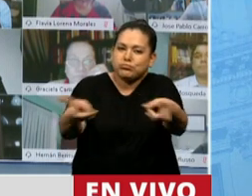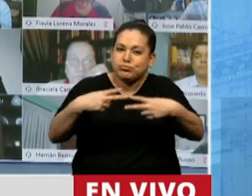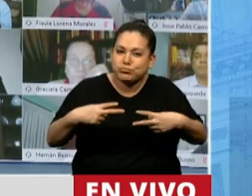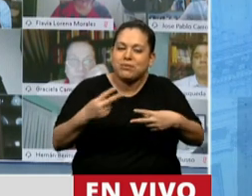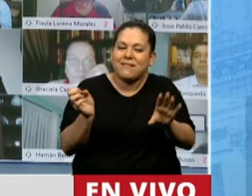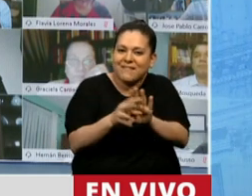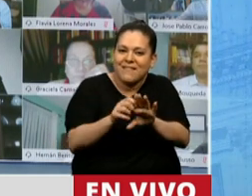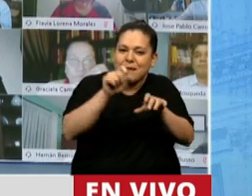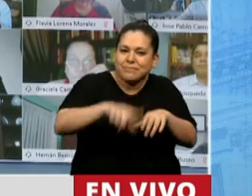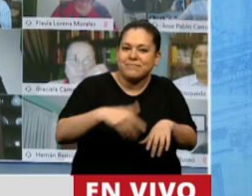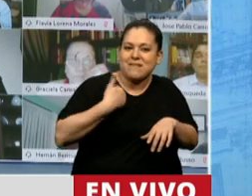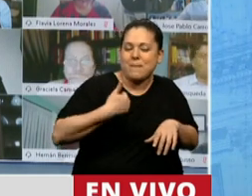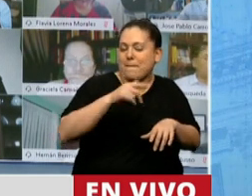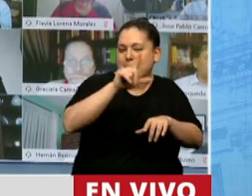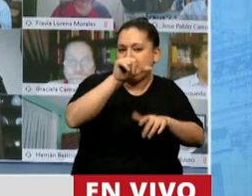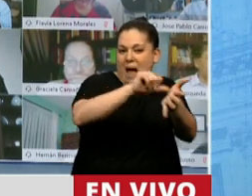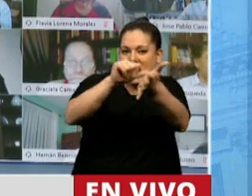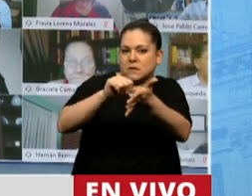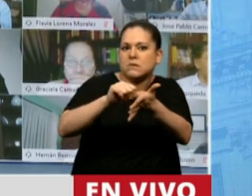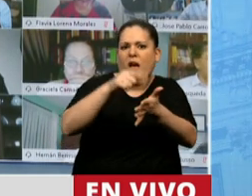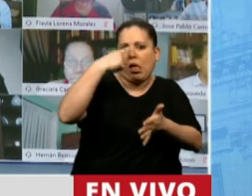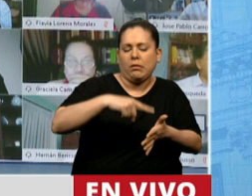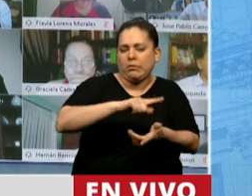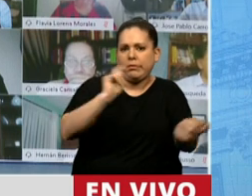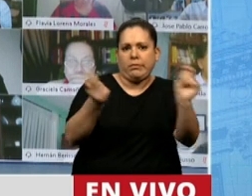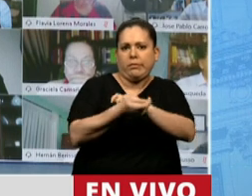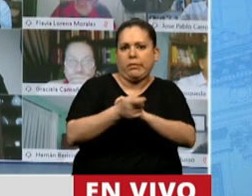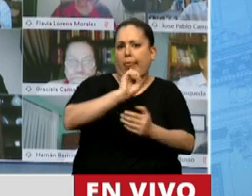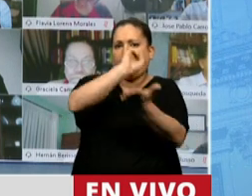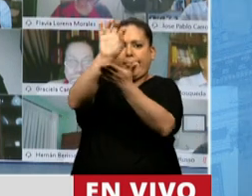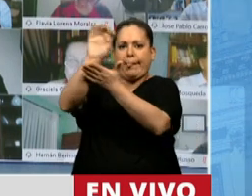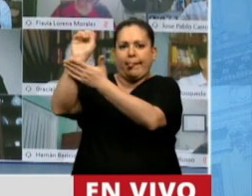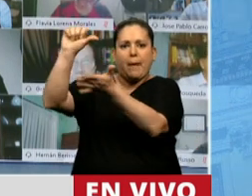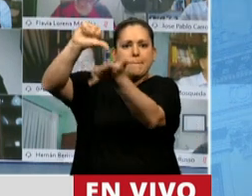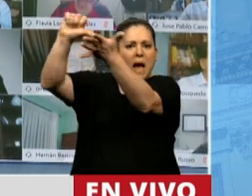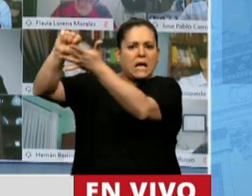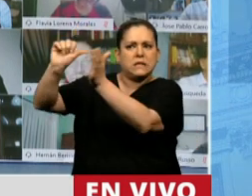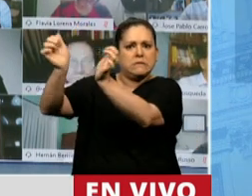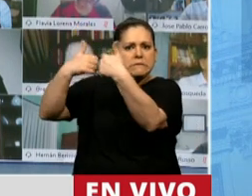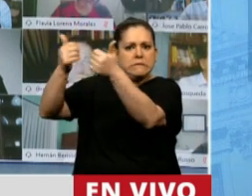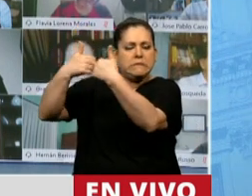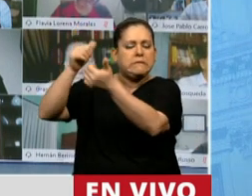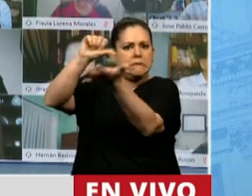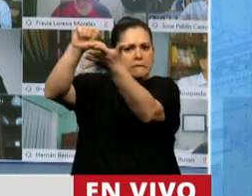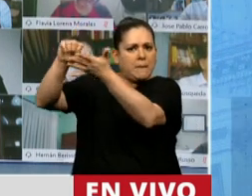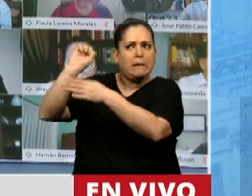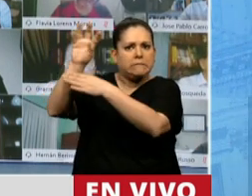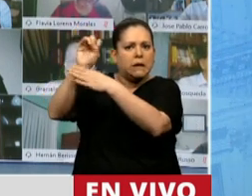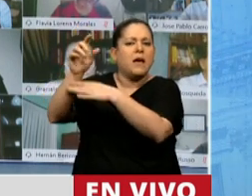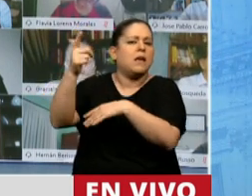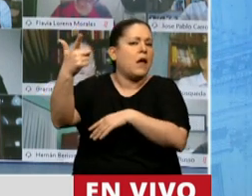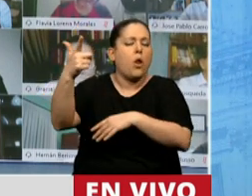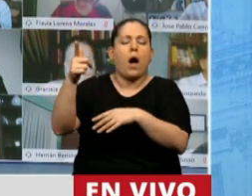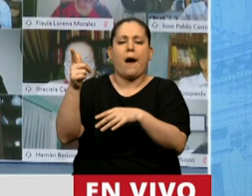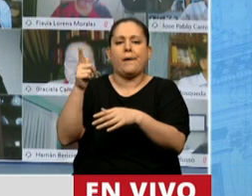este escondidos en esos este estados en los que hay o ninguna nula